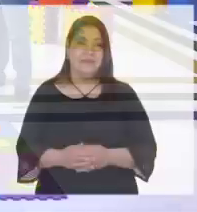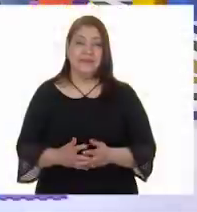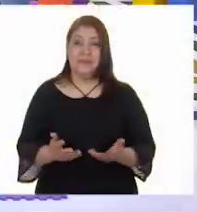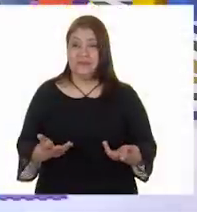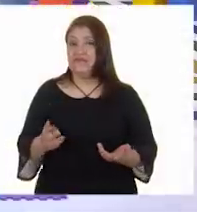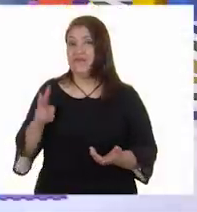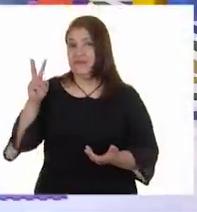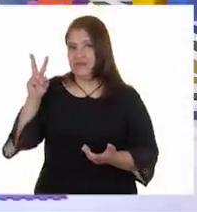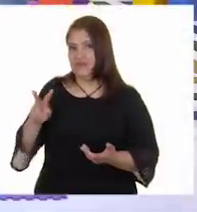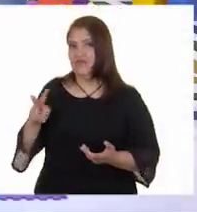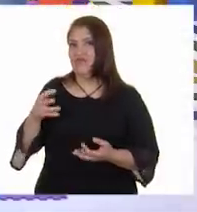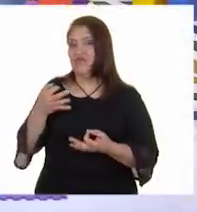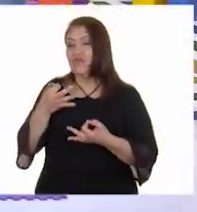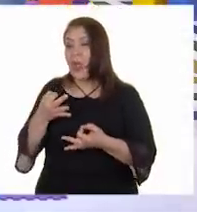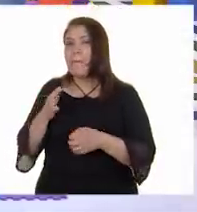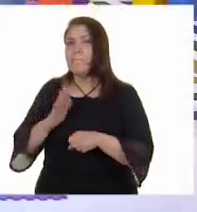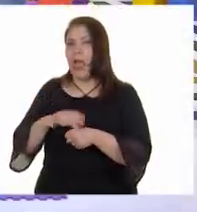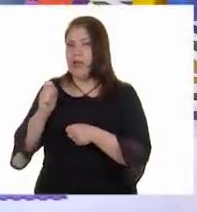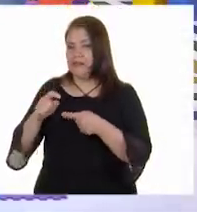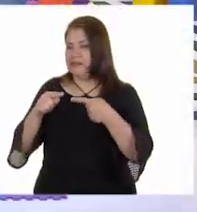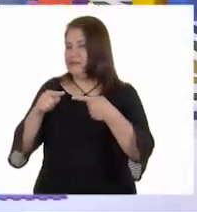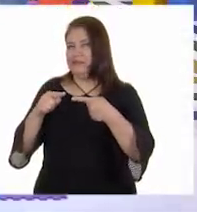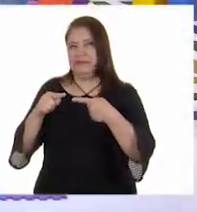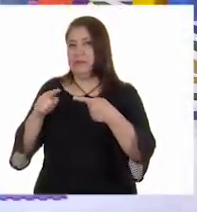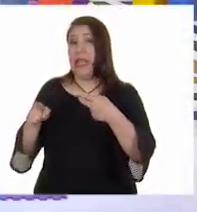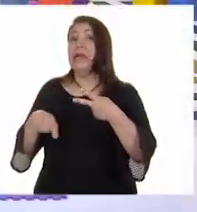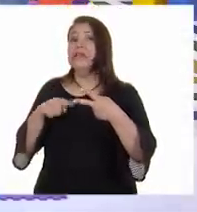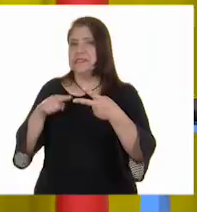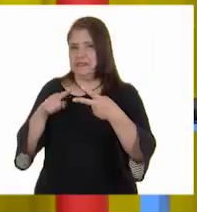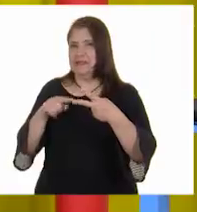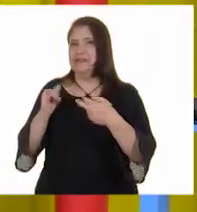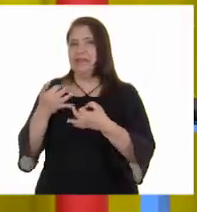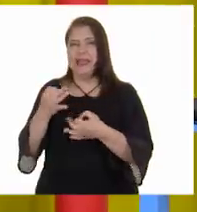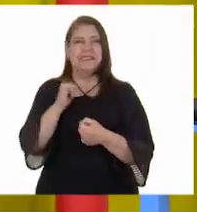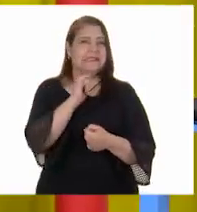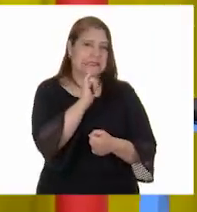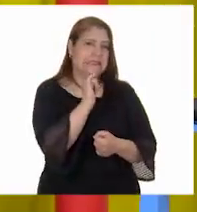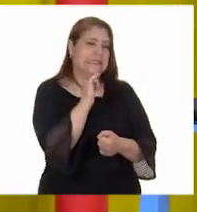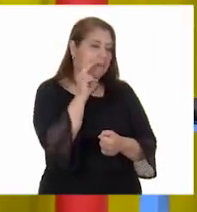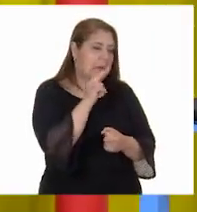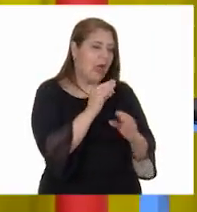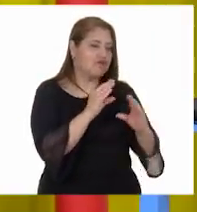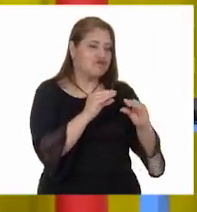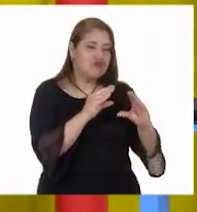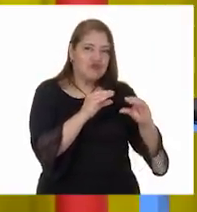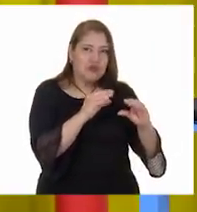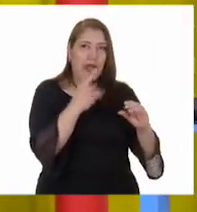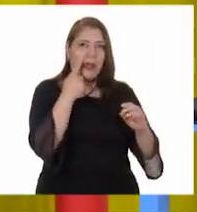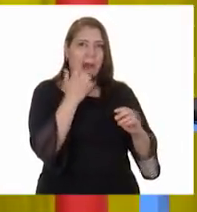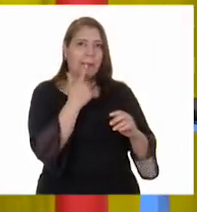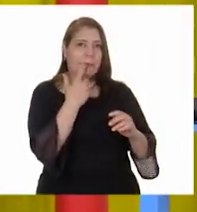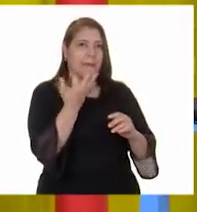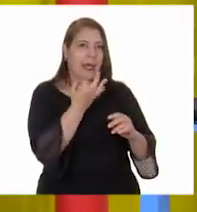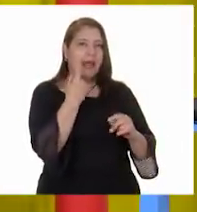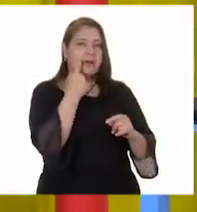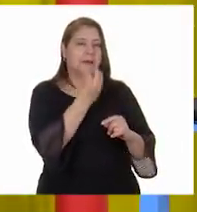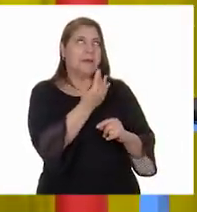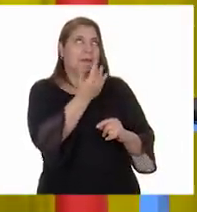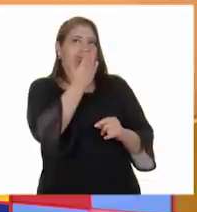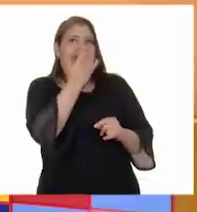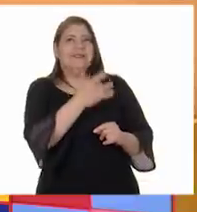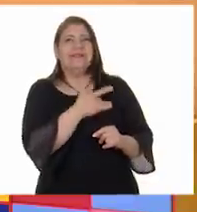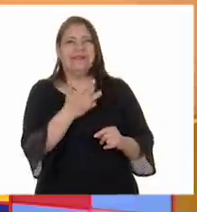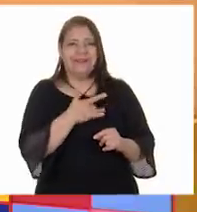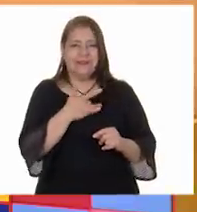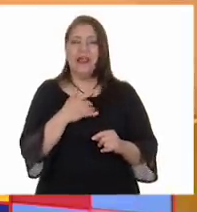La verdad, el que más se me antoja es el de la mezcla 2. Por supuesto, se ve rico, esponjosito, hasta me llegó el aroma acá. Mm. Pero